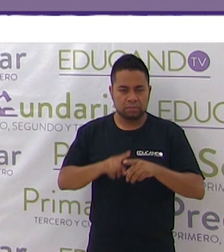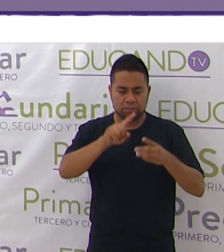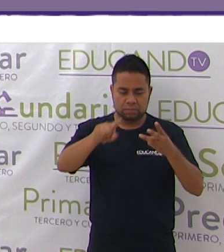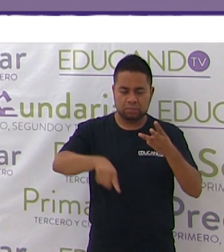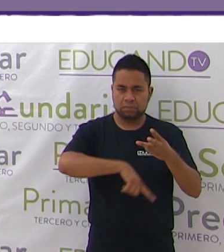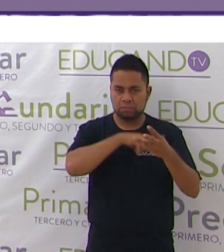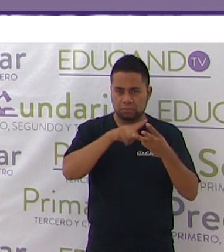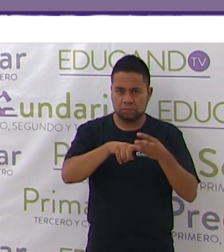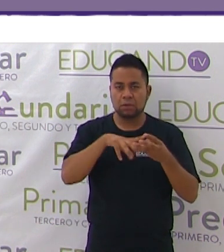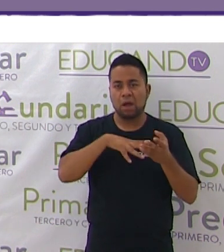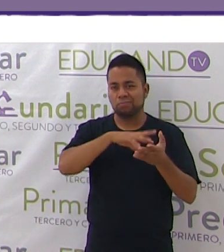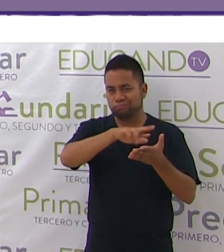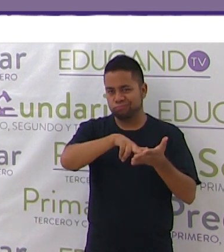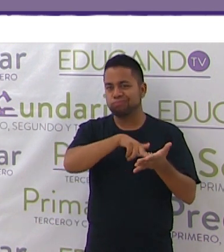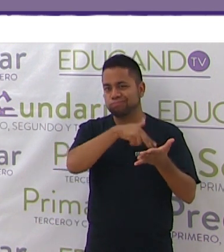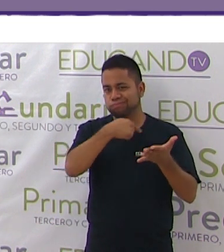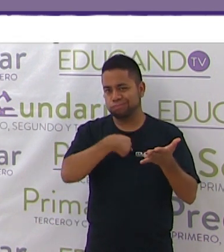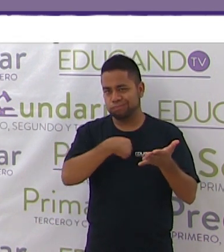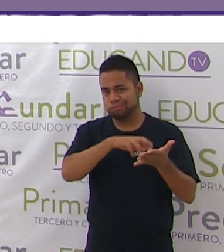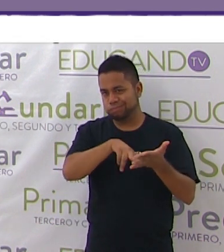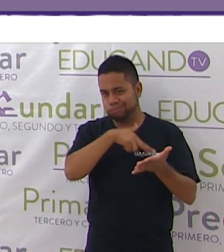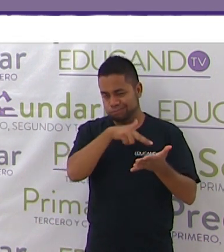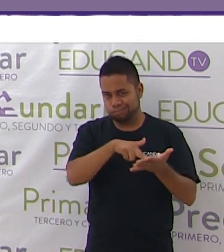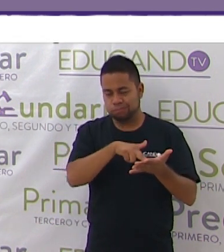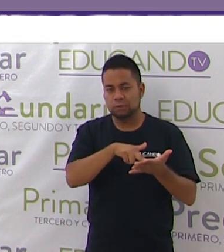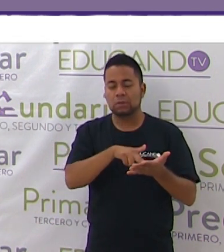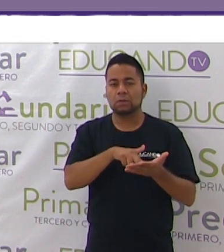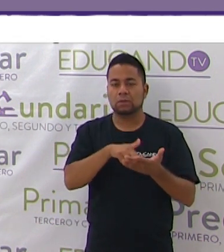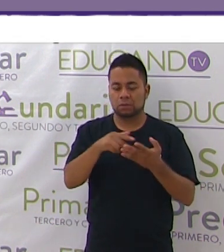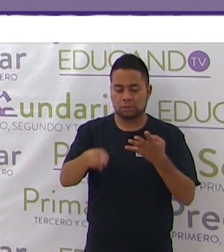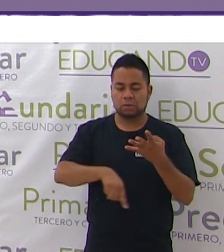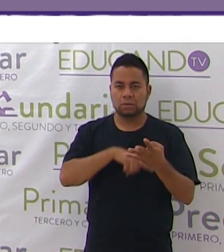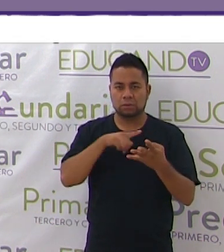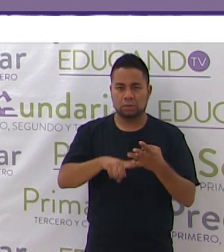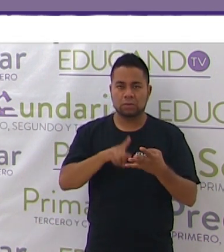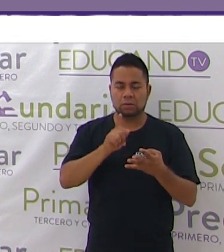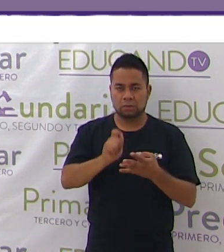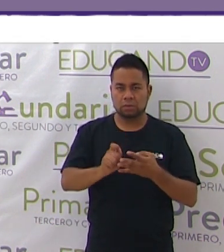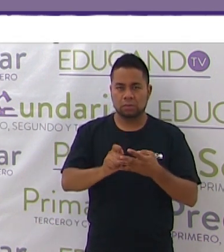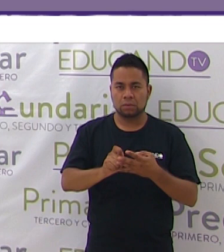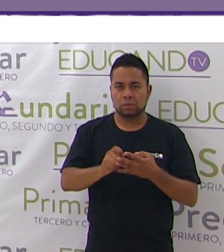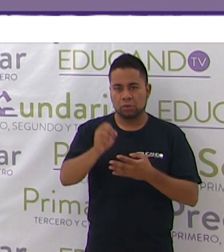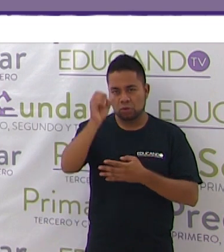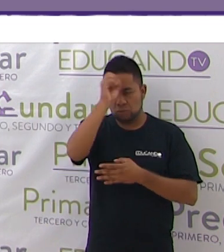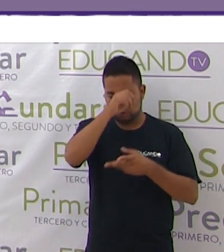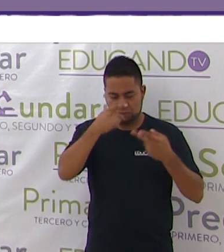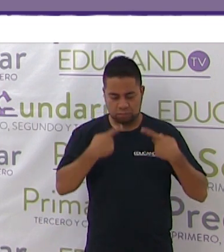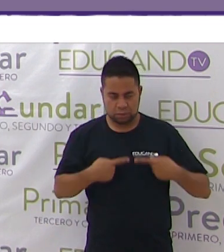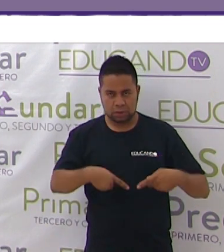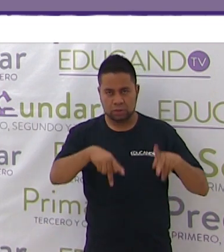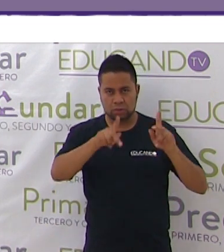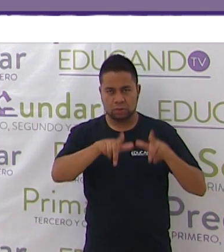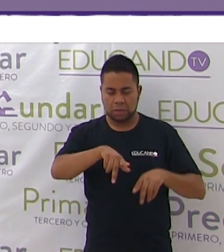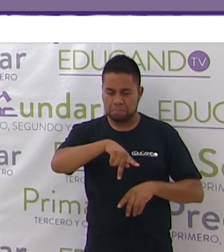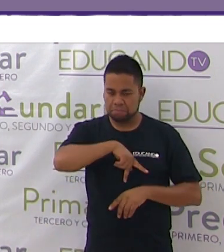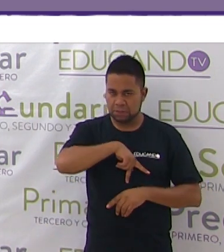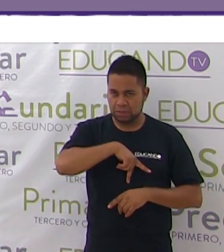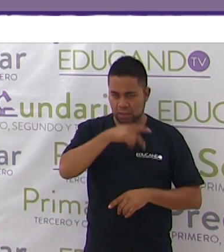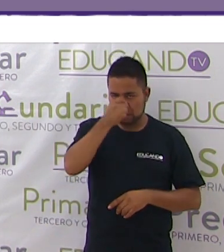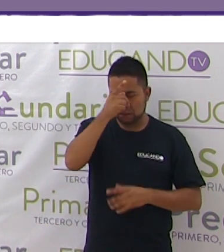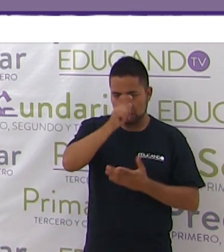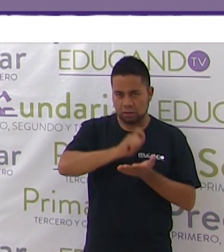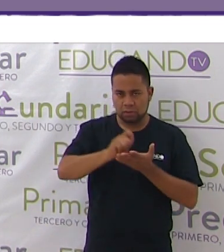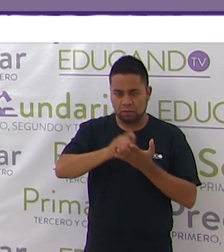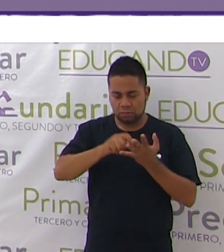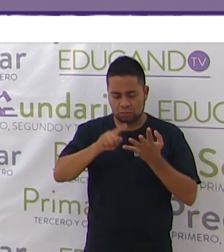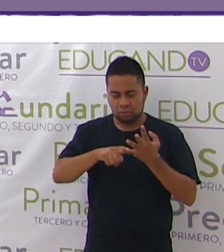3, que va firmado, y 4, que representa la opinión particular del autor. En este último me voy a